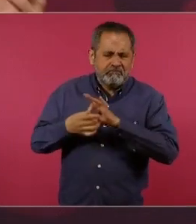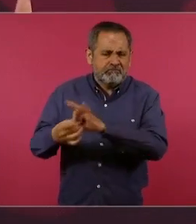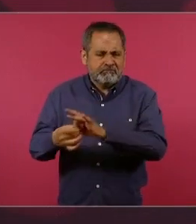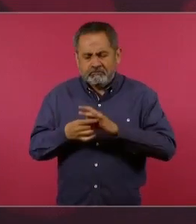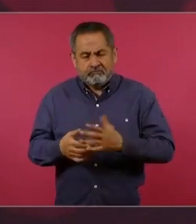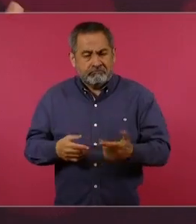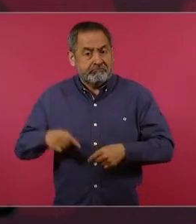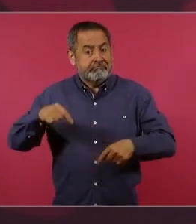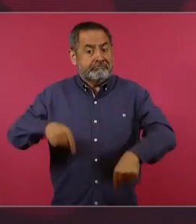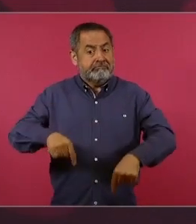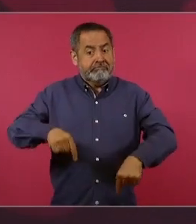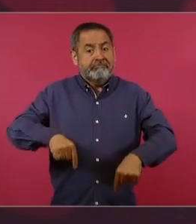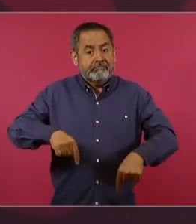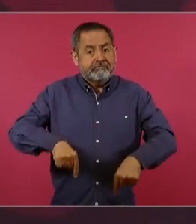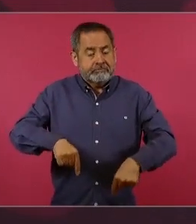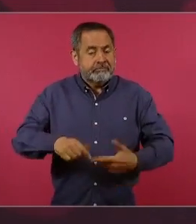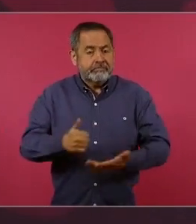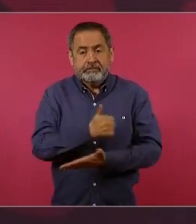Aquí